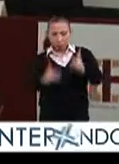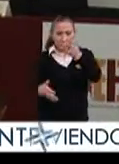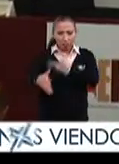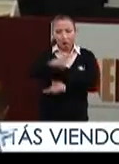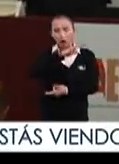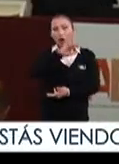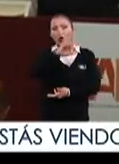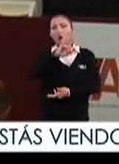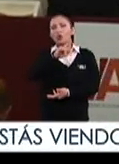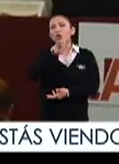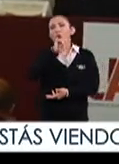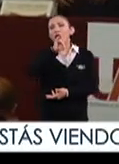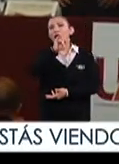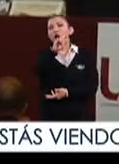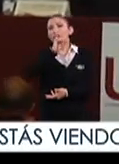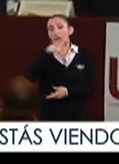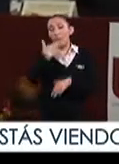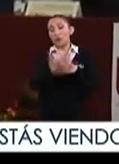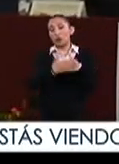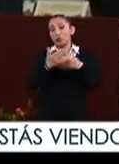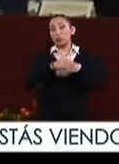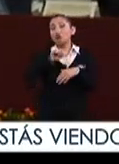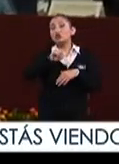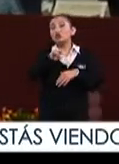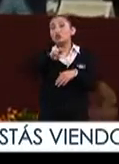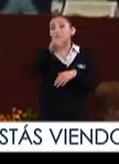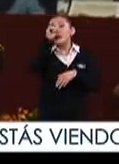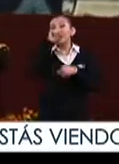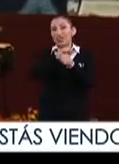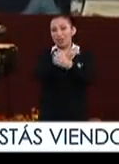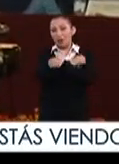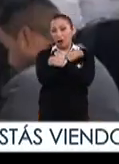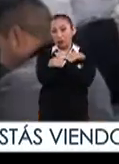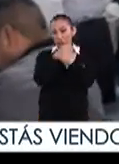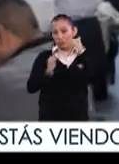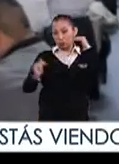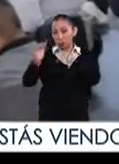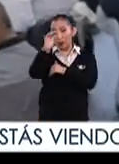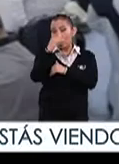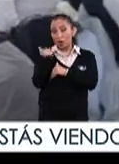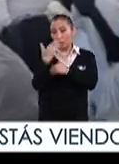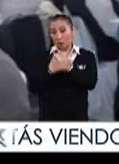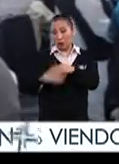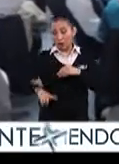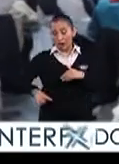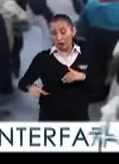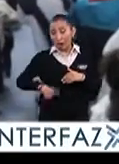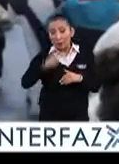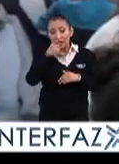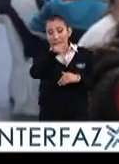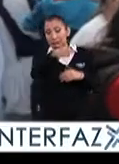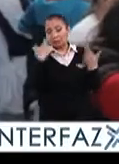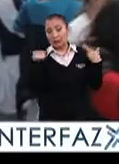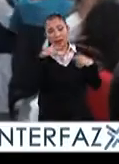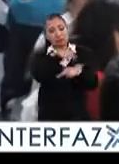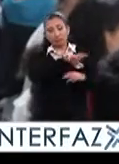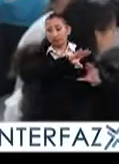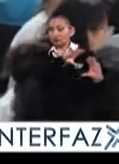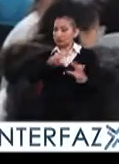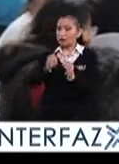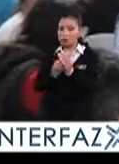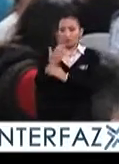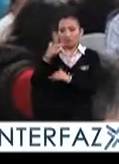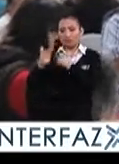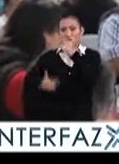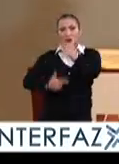Luciano Concheiro Borges, propuesto como próximo subsecretario de Educación Superior, destacó el papel de los docentes como formadores de las